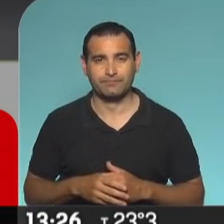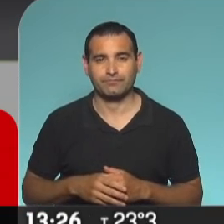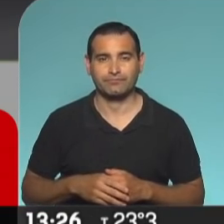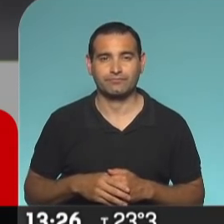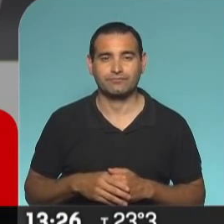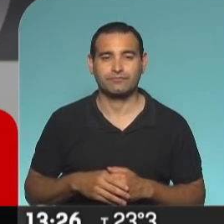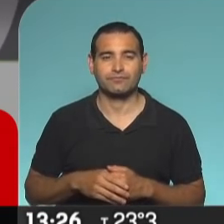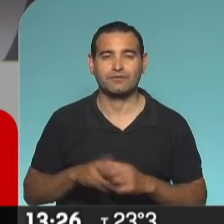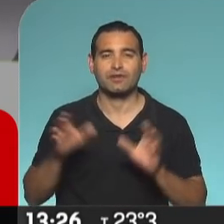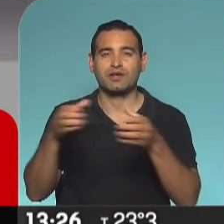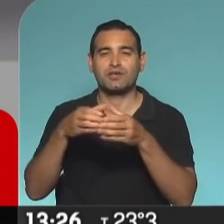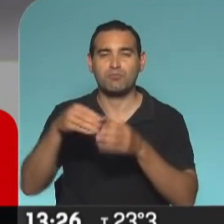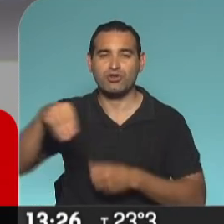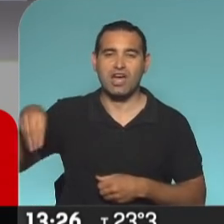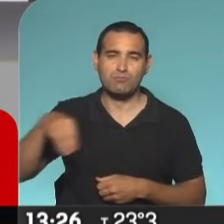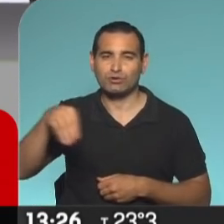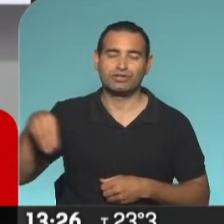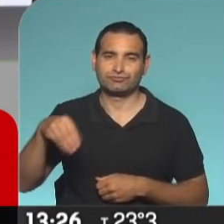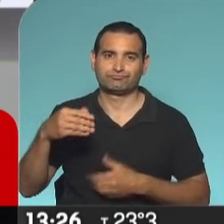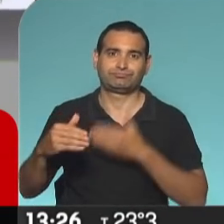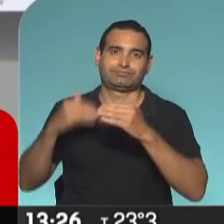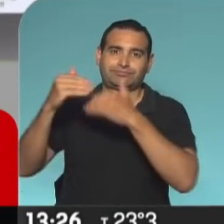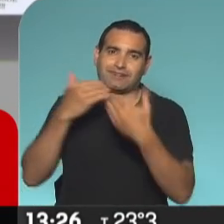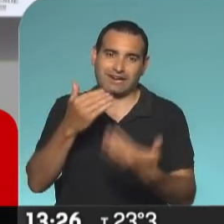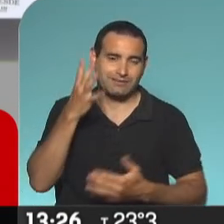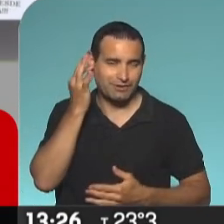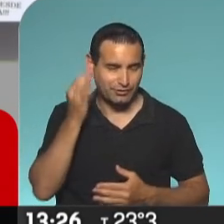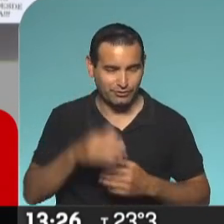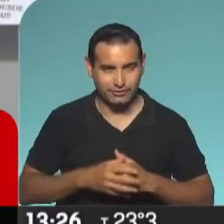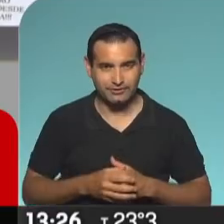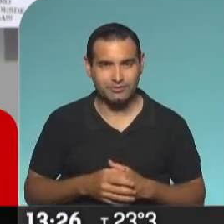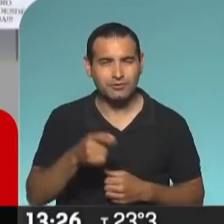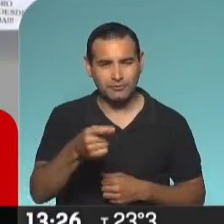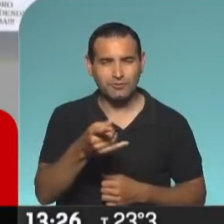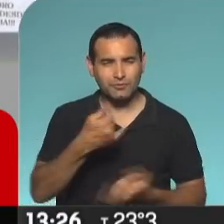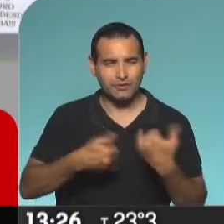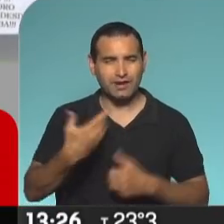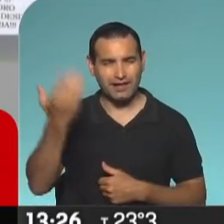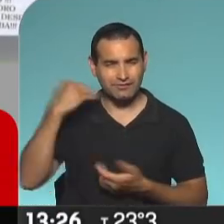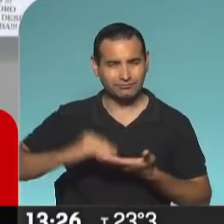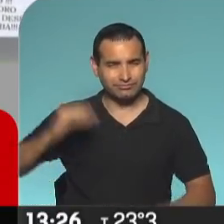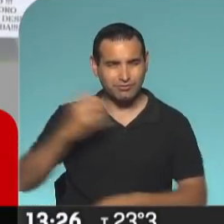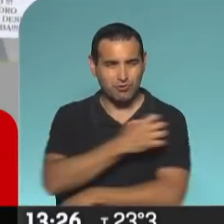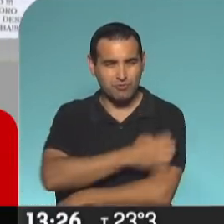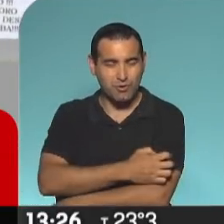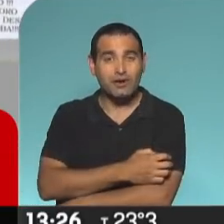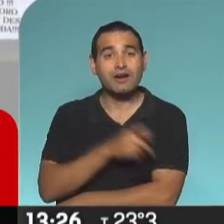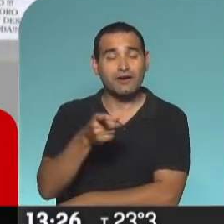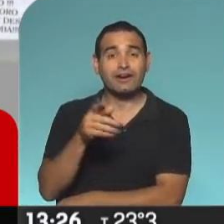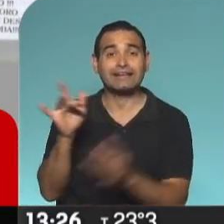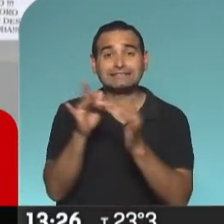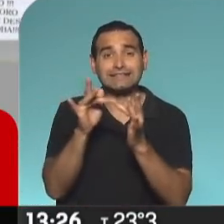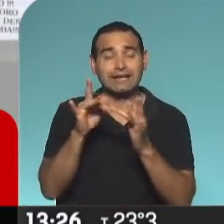equipo humilde como el Napoli a lo más grande, ¿no? Recordando lo que decís vos de su origen humilde, ¿no? Hace algunas horas algunos portales de